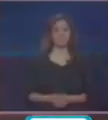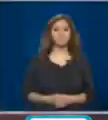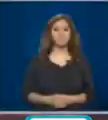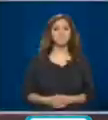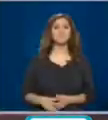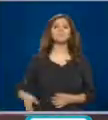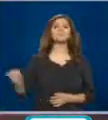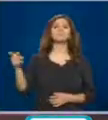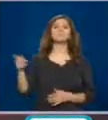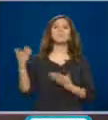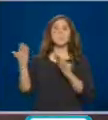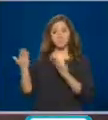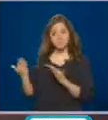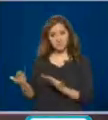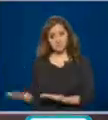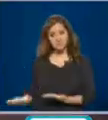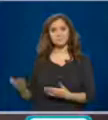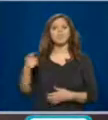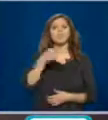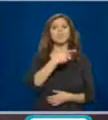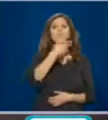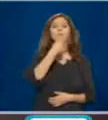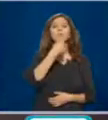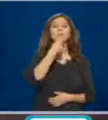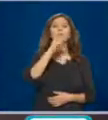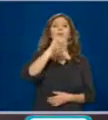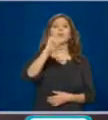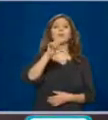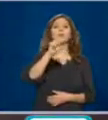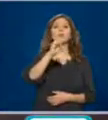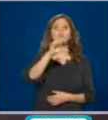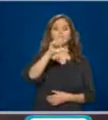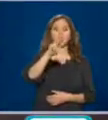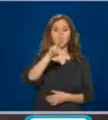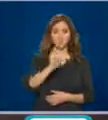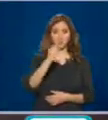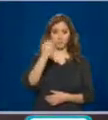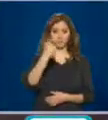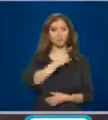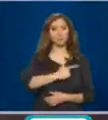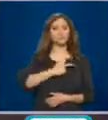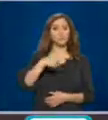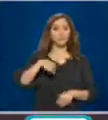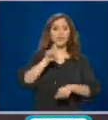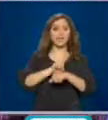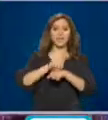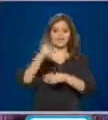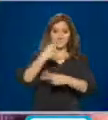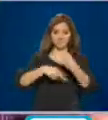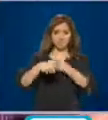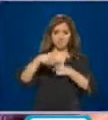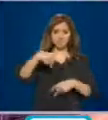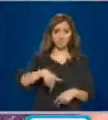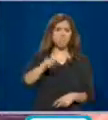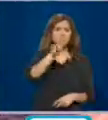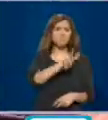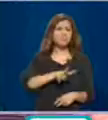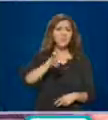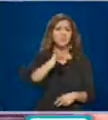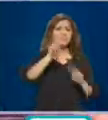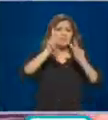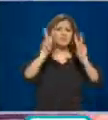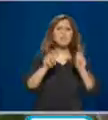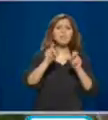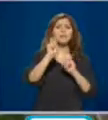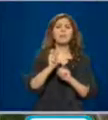maestro José Luis. Hola. Bienvenido. Bienvenido, Qué maestro. alegría. Qué alegría Qué que gusto, estemos es un aquí honor. Nos acompañe. en viernes estamos. hablando de este tema de la meditación. Fíjate